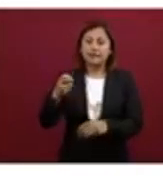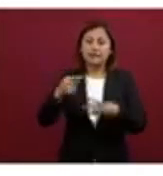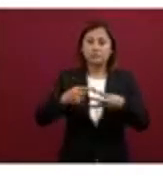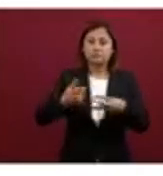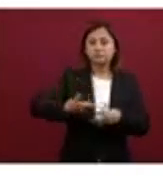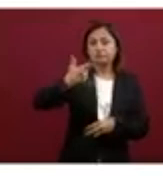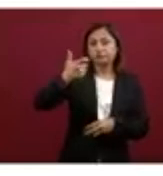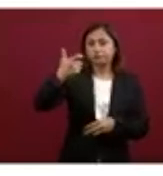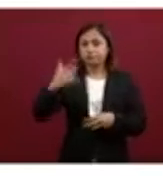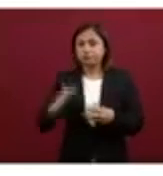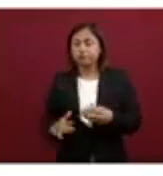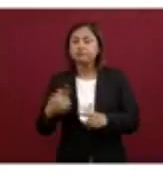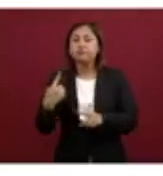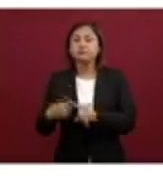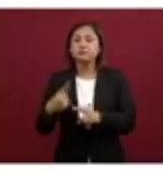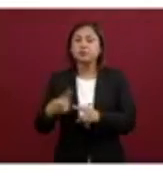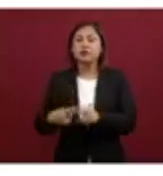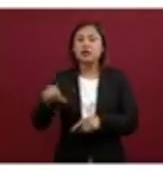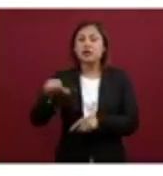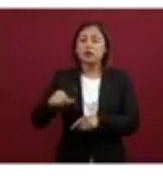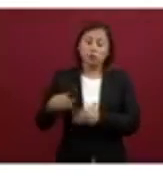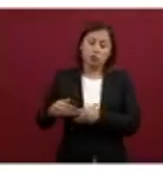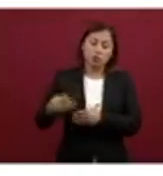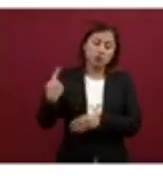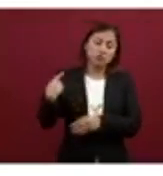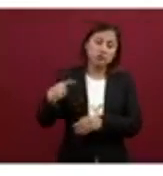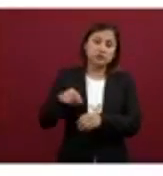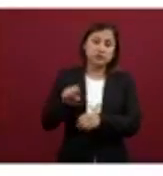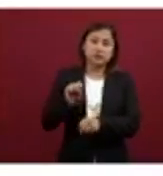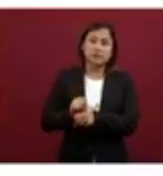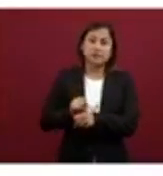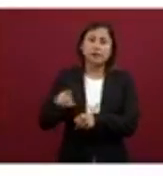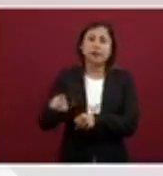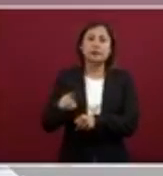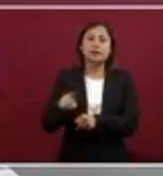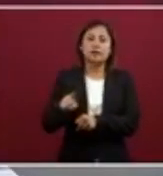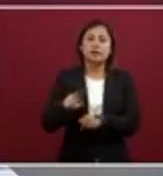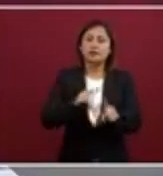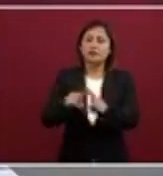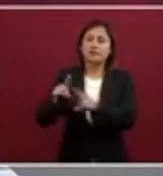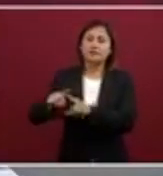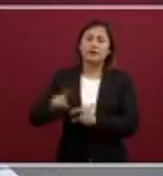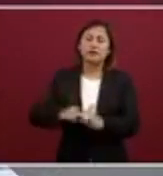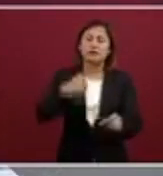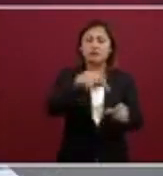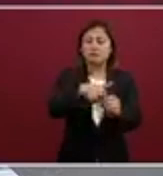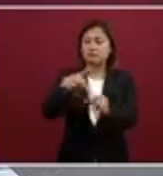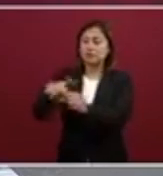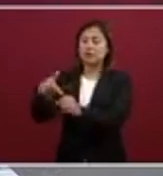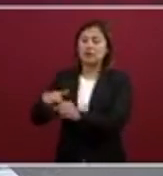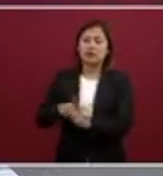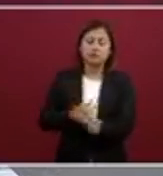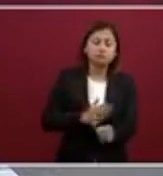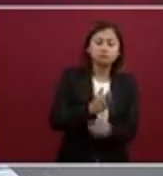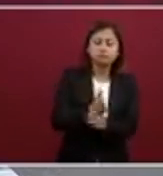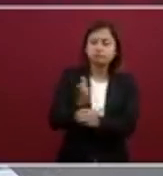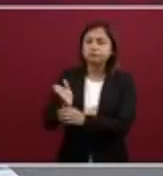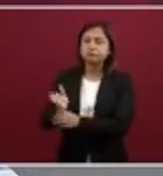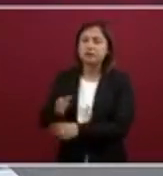vamos a los operativos de esta semana, se volvieron a sortear 125 gasolineras, de las cuales en esta